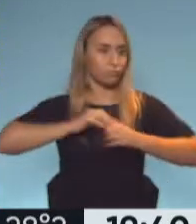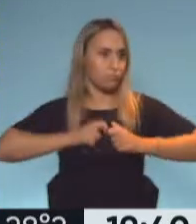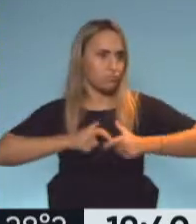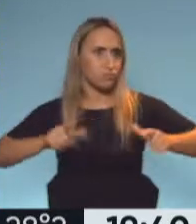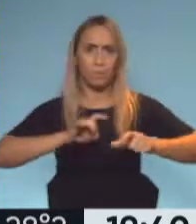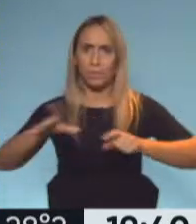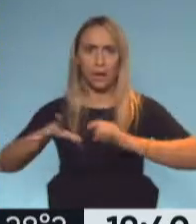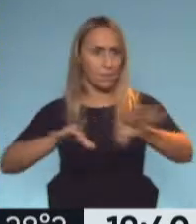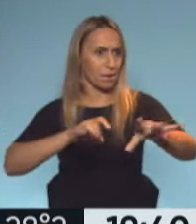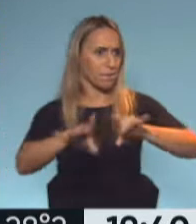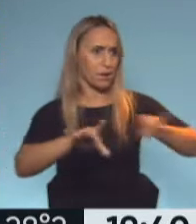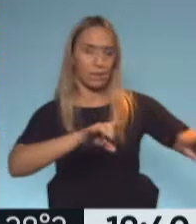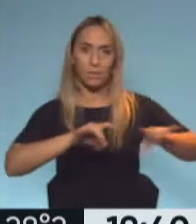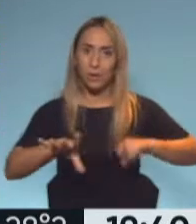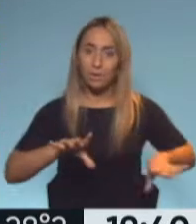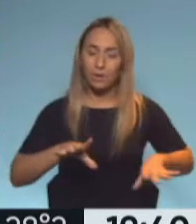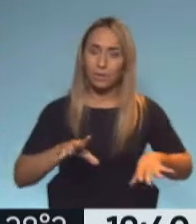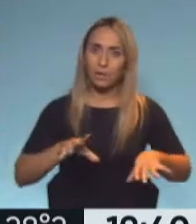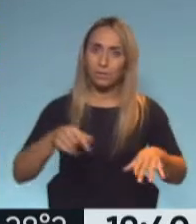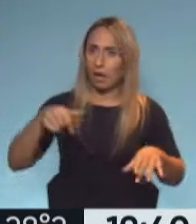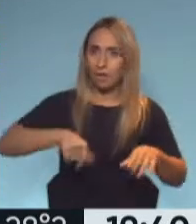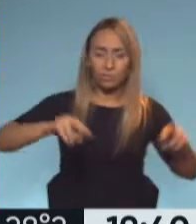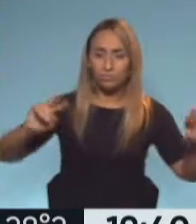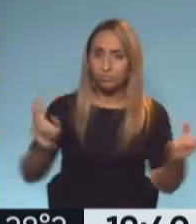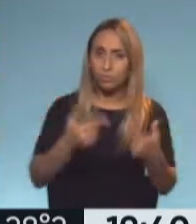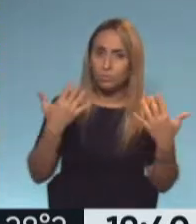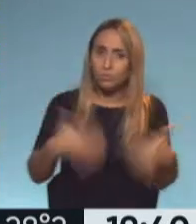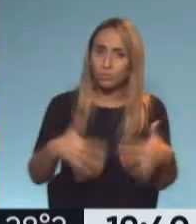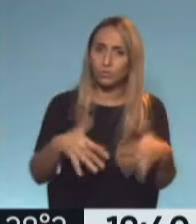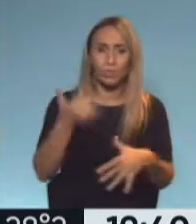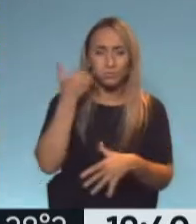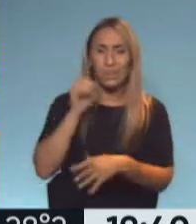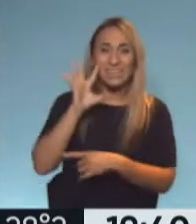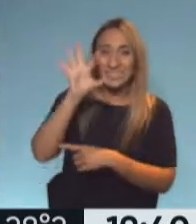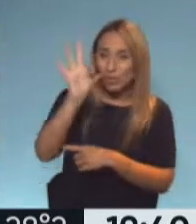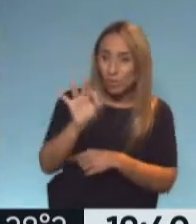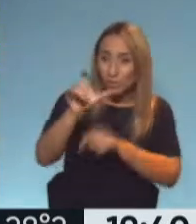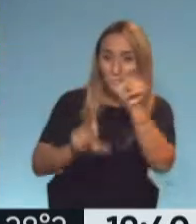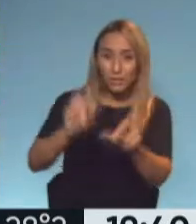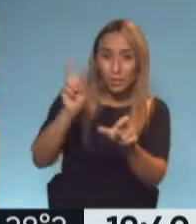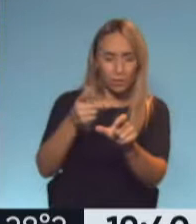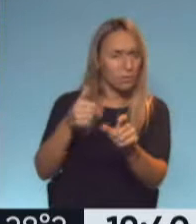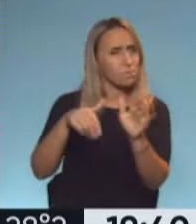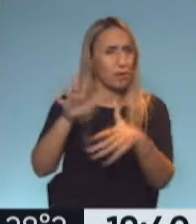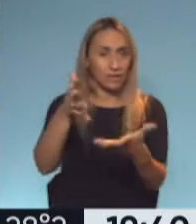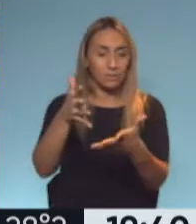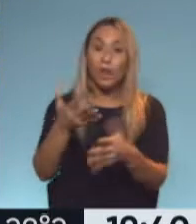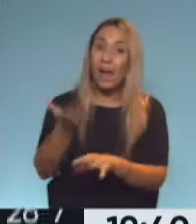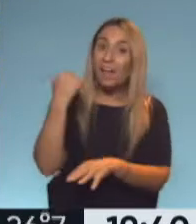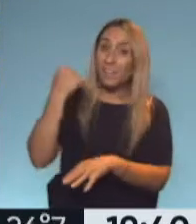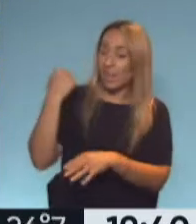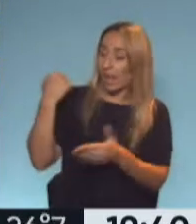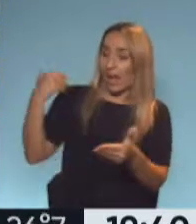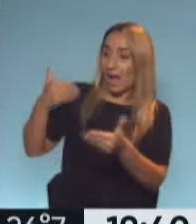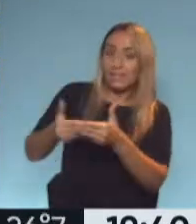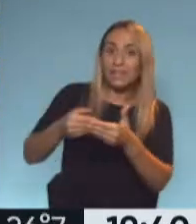que lamentar muchas vidas, no pocas. Hemos sobrepasado los 50 muertos después de haber tenido un solo muerto el mes de noviembre. Y esto